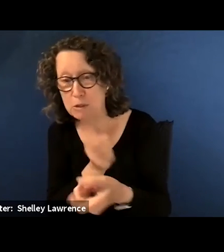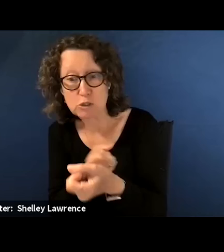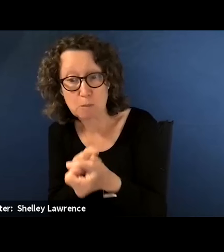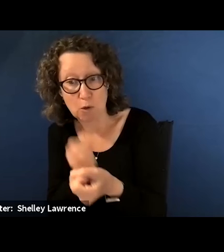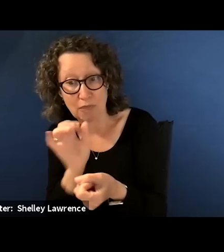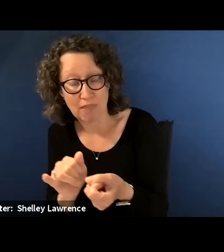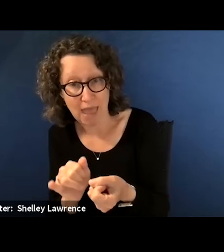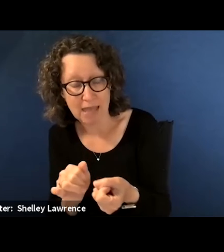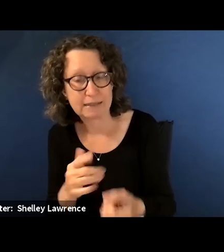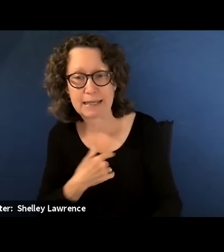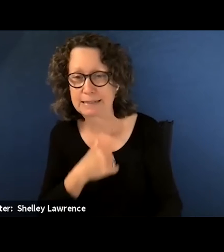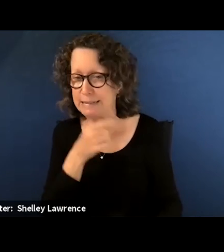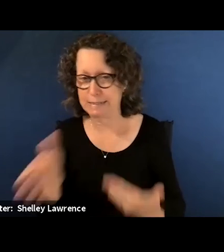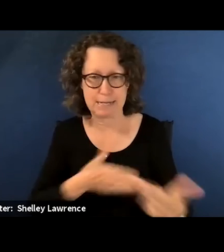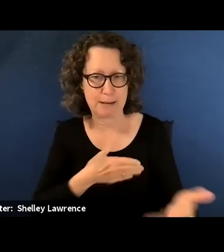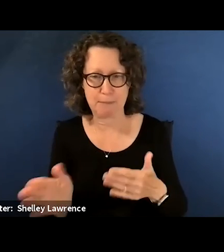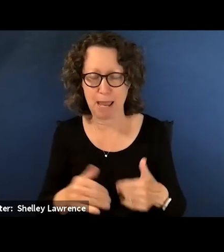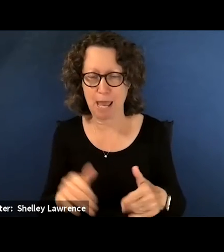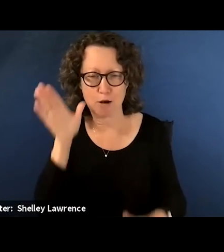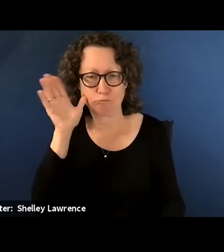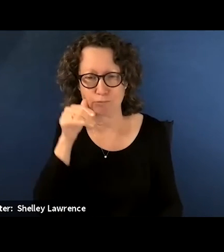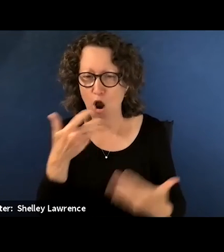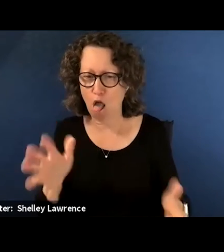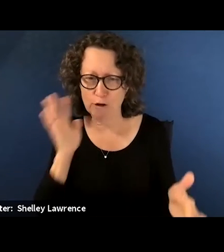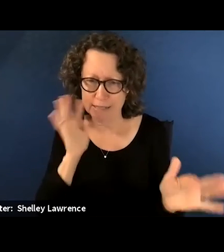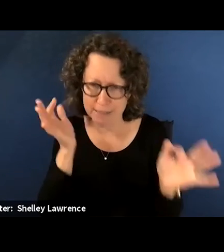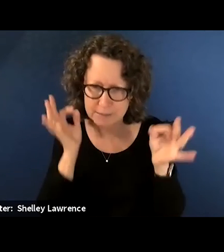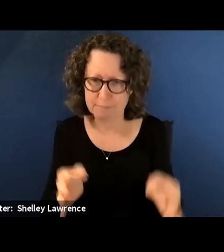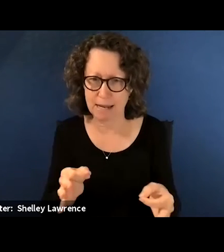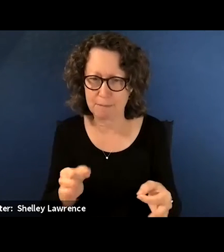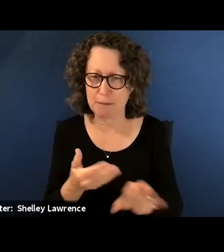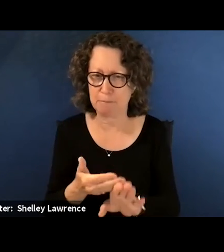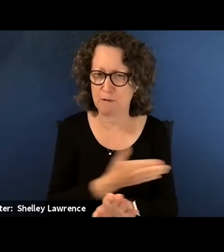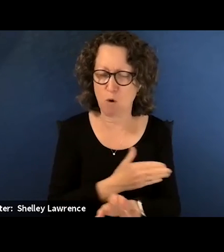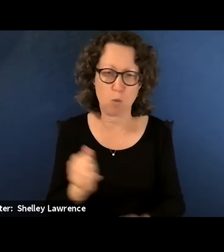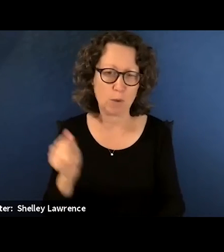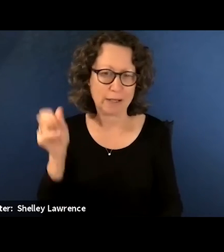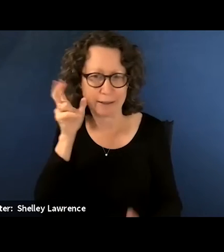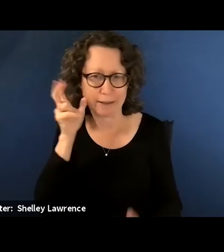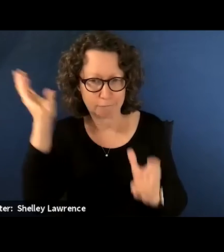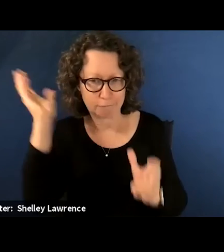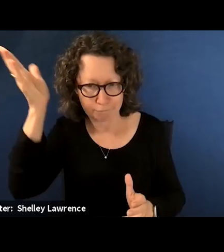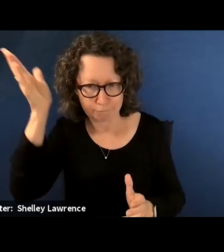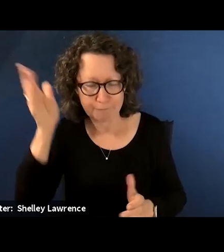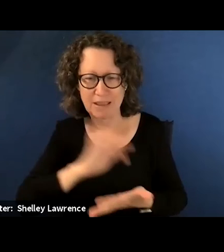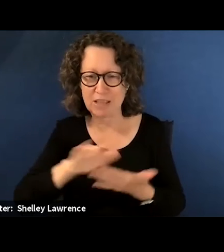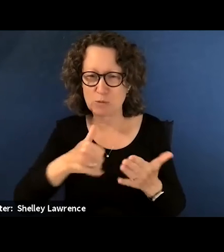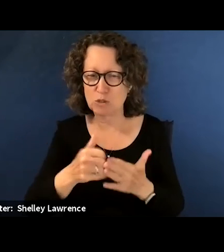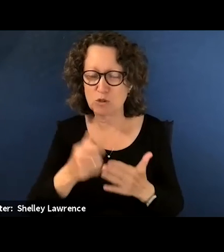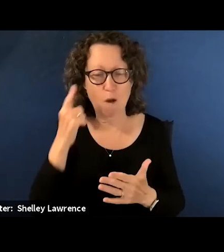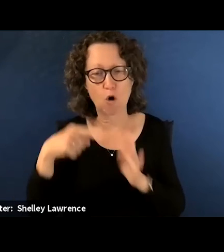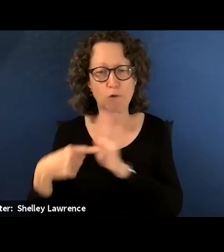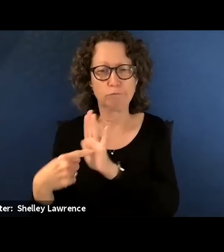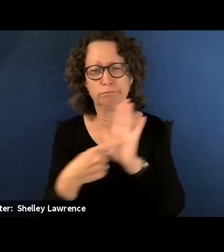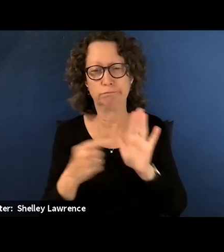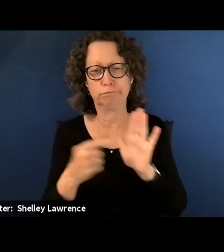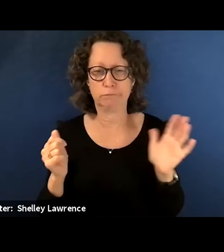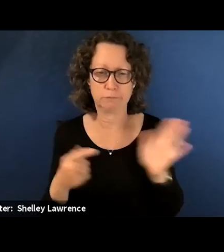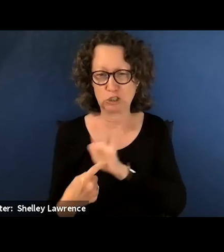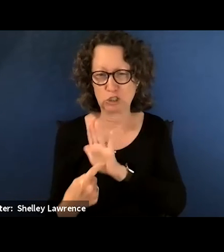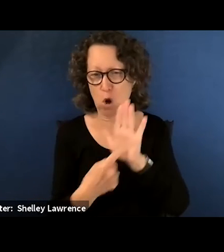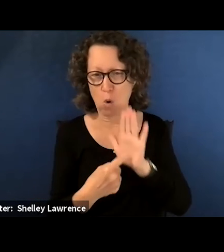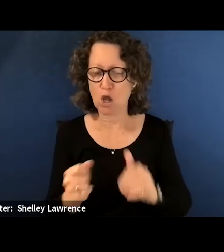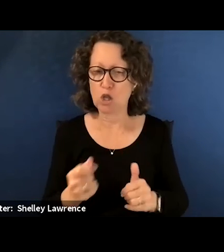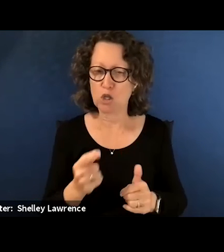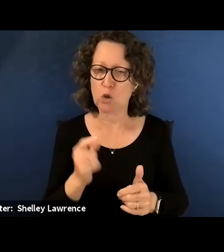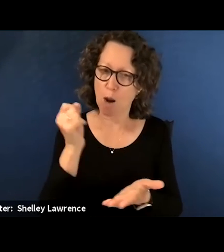Había solamente pocas personas a favor de esta resolución, pero no importó. Ustedes ya habían hecho su decisión y